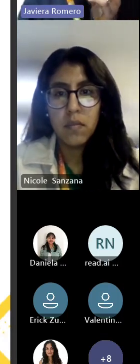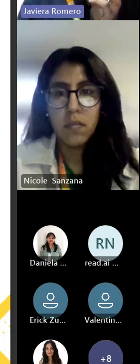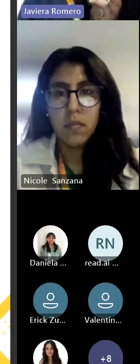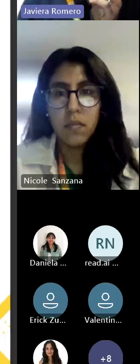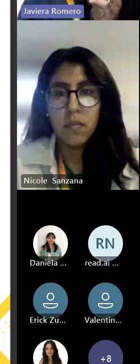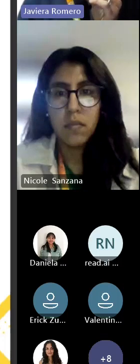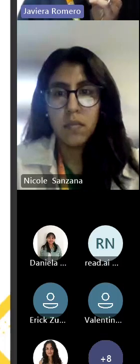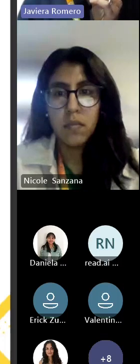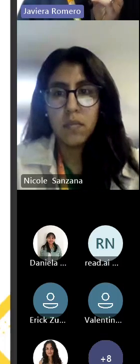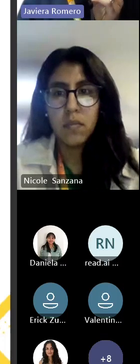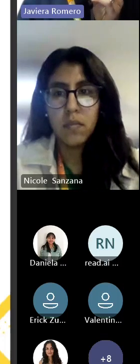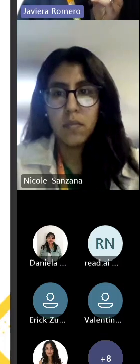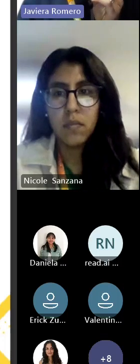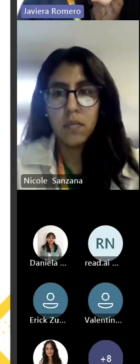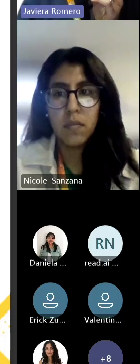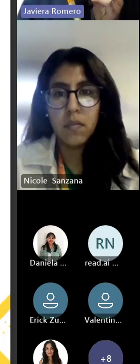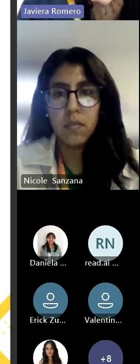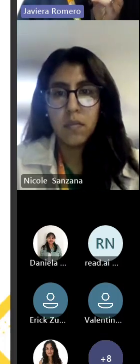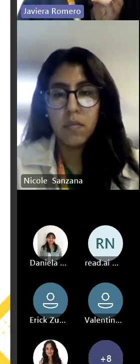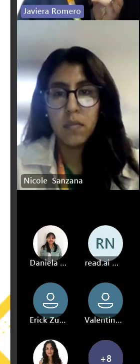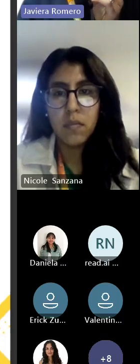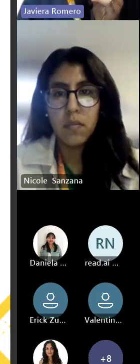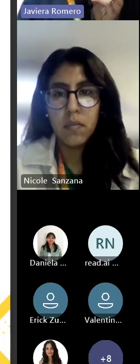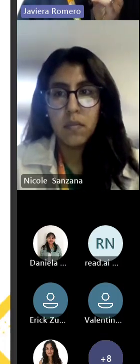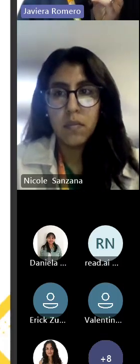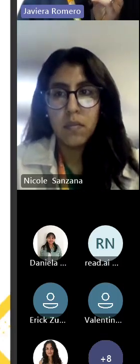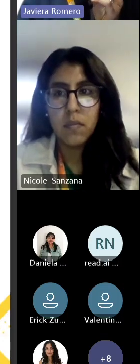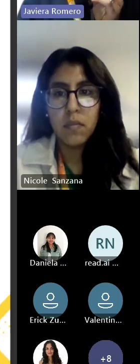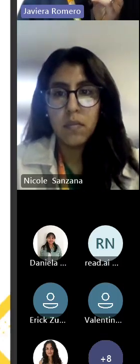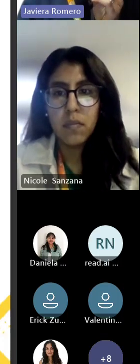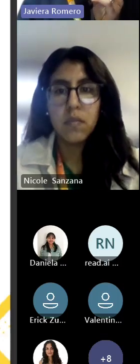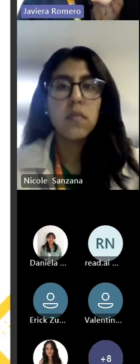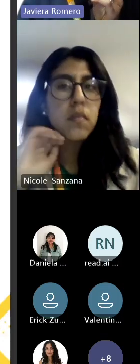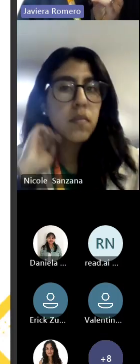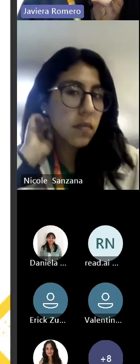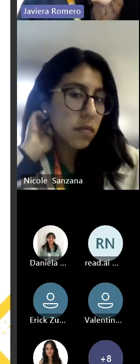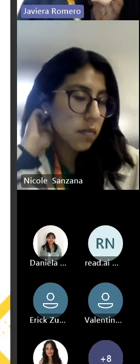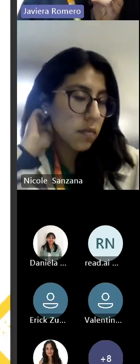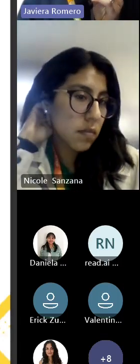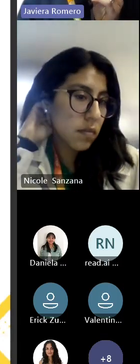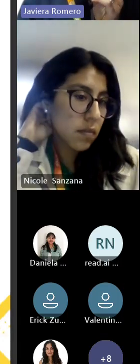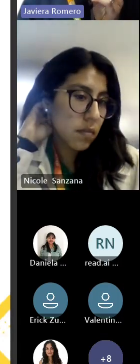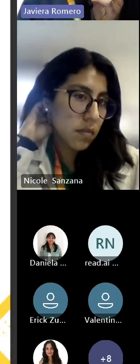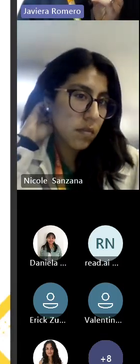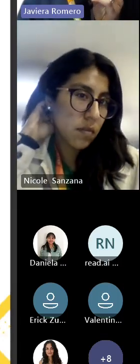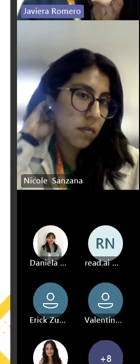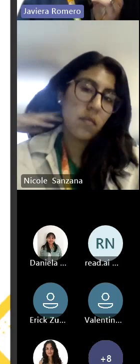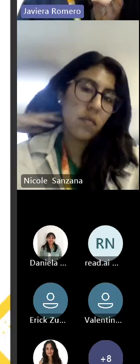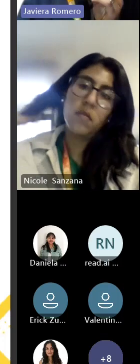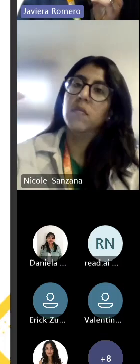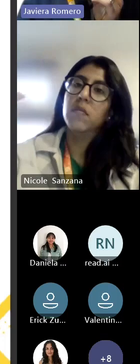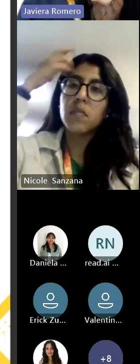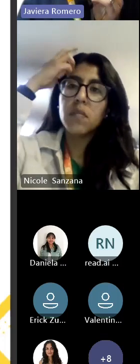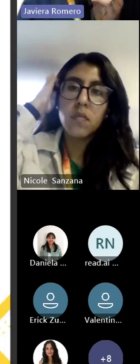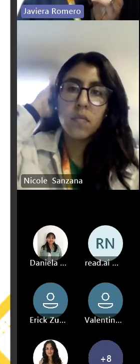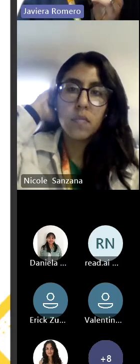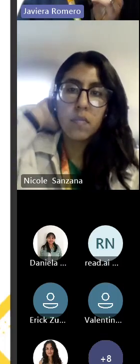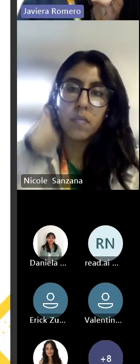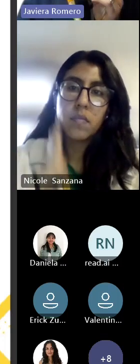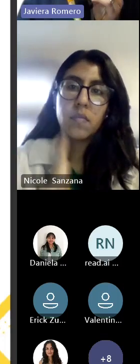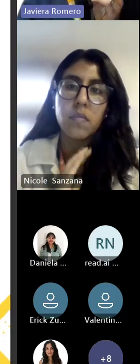viene el hacer las preguntas correctas y evaluar el riesgo, donde muchas veces ahí, por ejemplo, existe una escala que es la escala de Columbia,